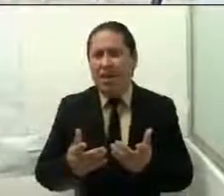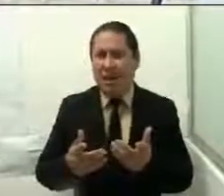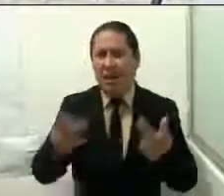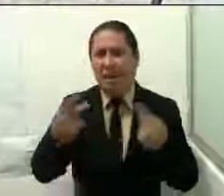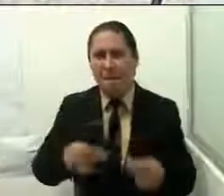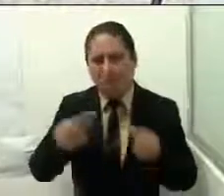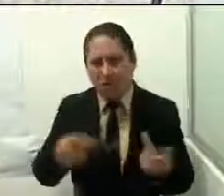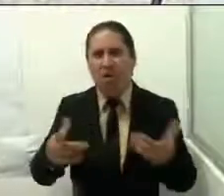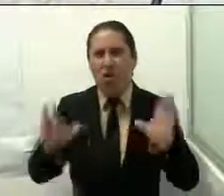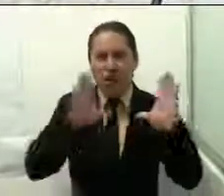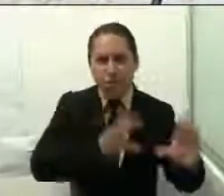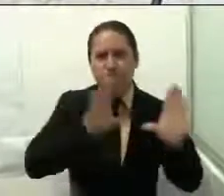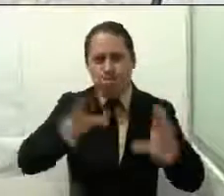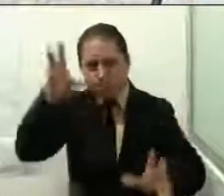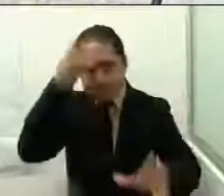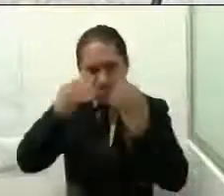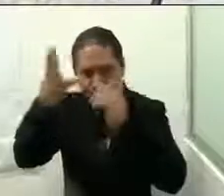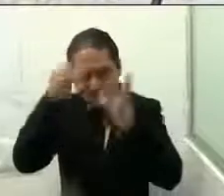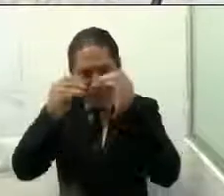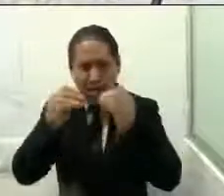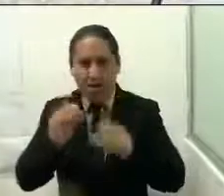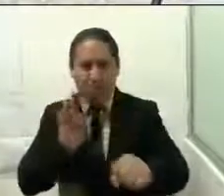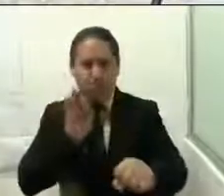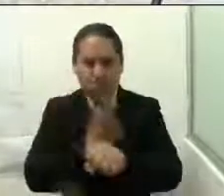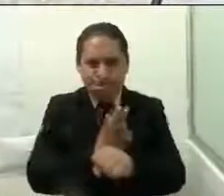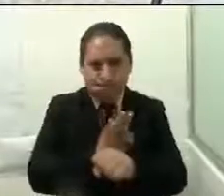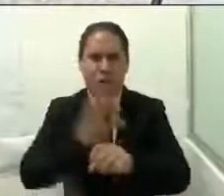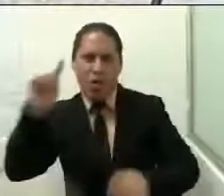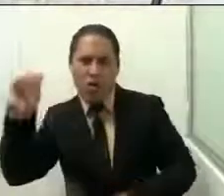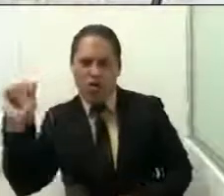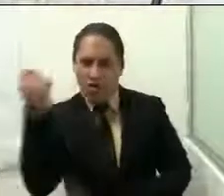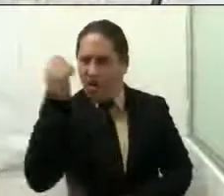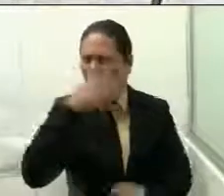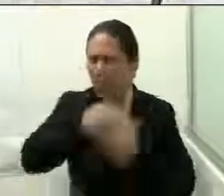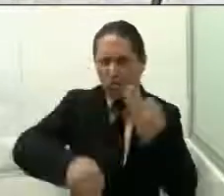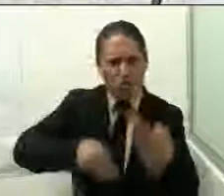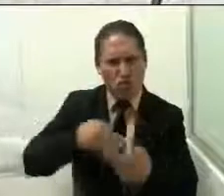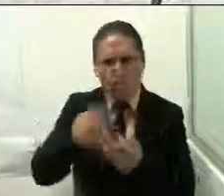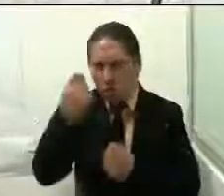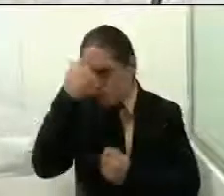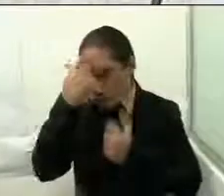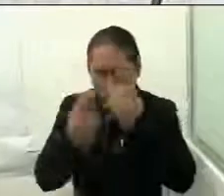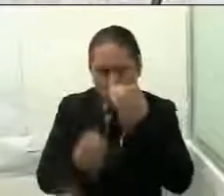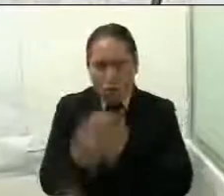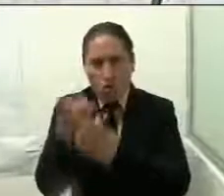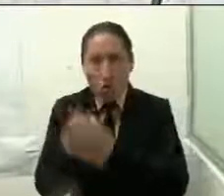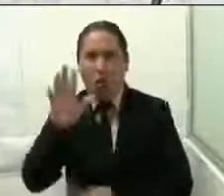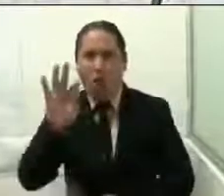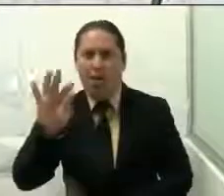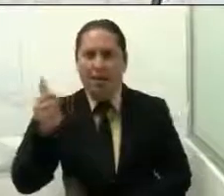capacitación asistencia técnica y transferencia tecnológica a 46 mil